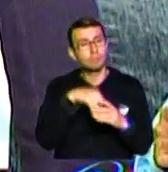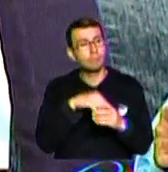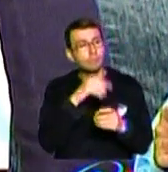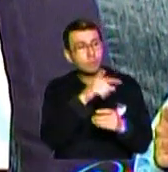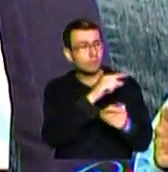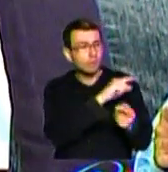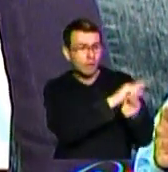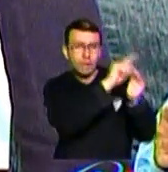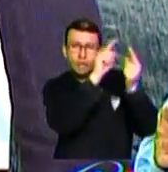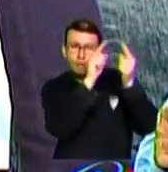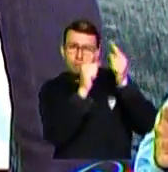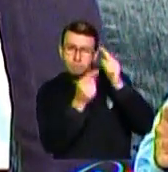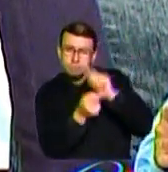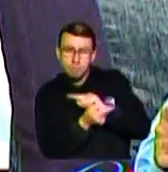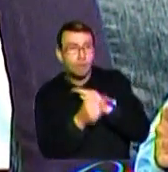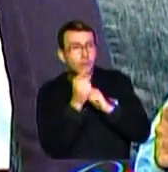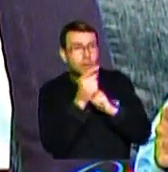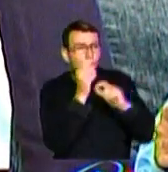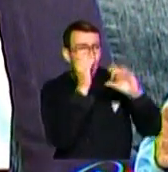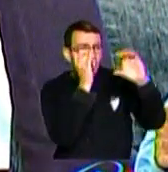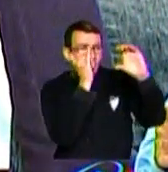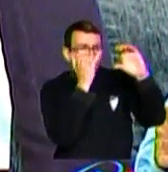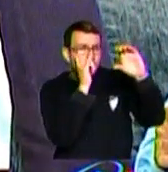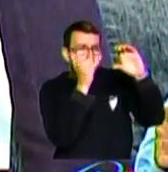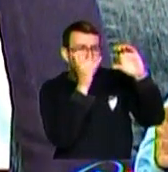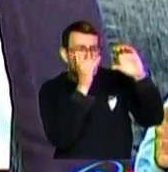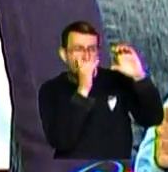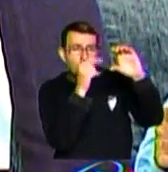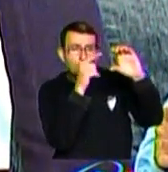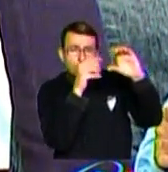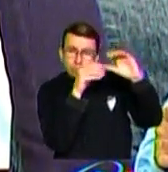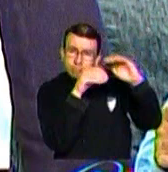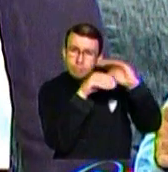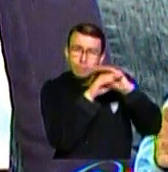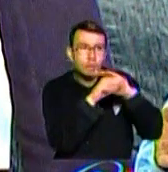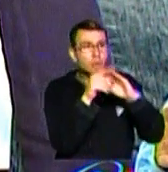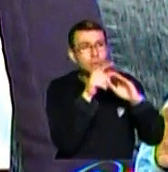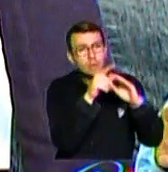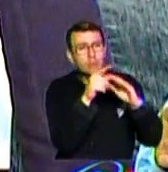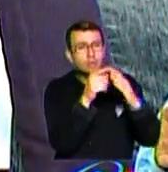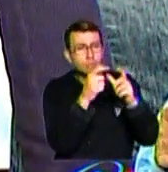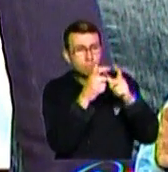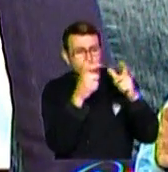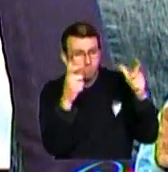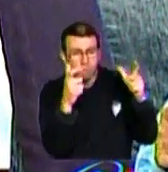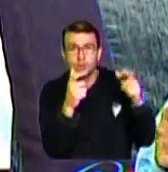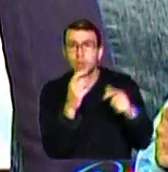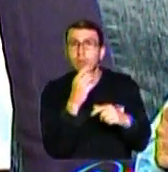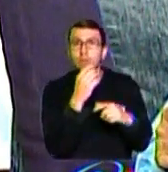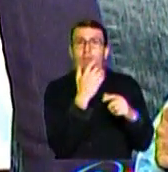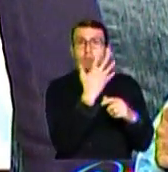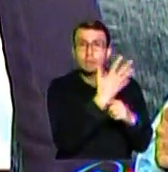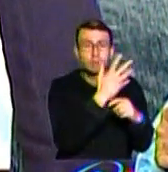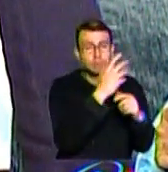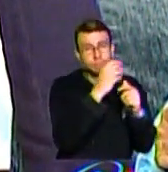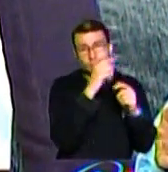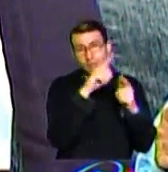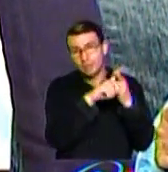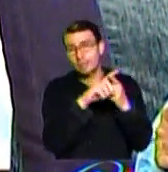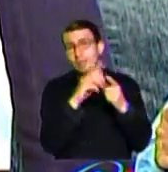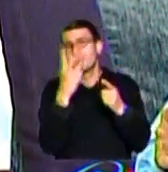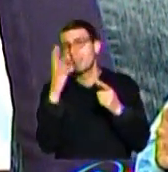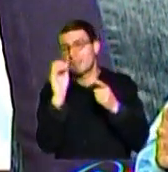transformación a través de videocolposcopia con un aumento variable de 5 a 30X. No presenta